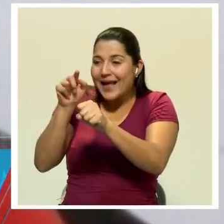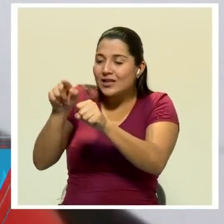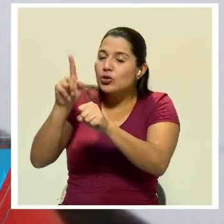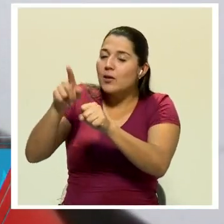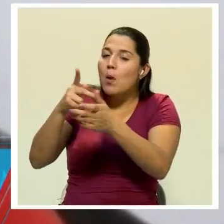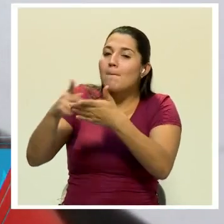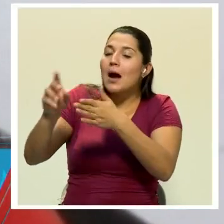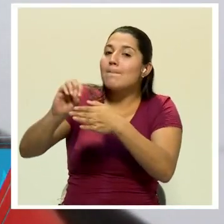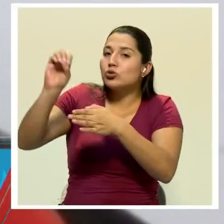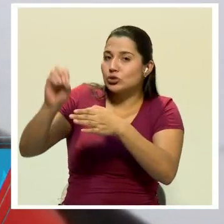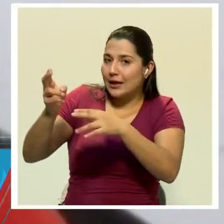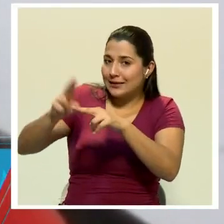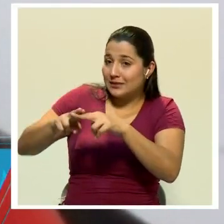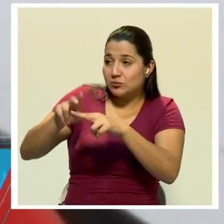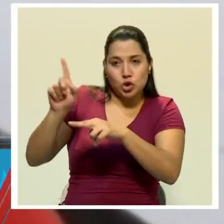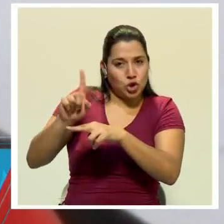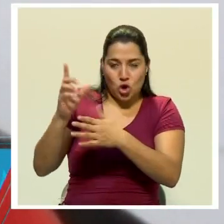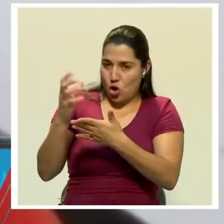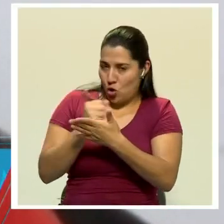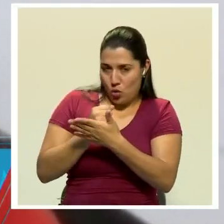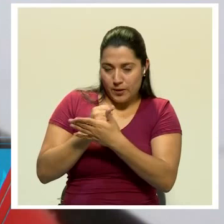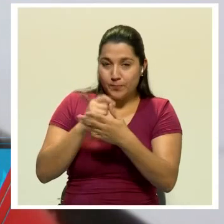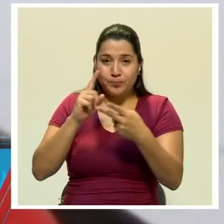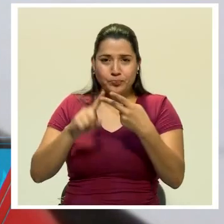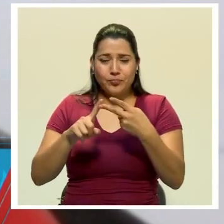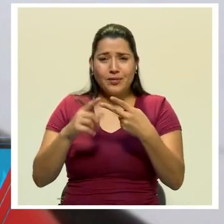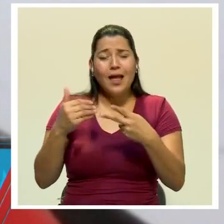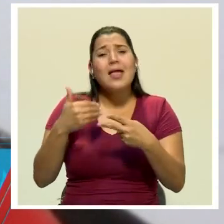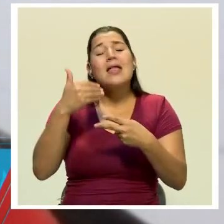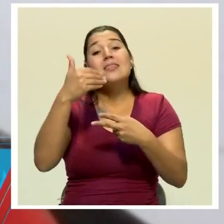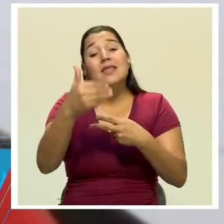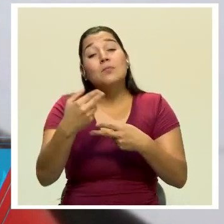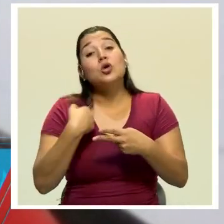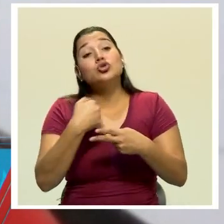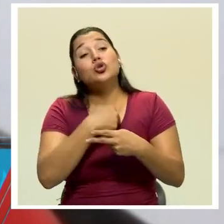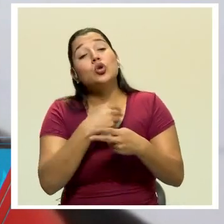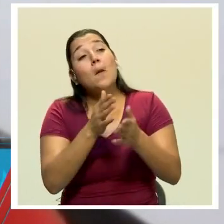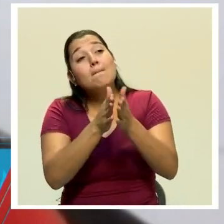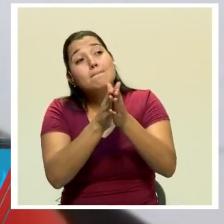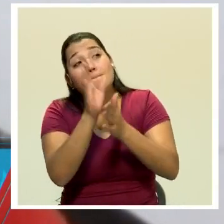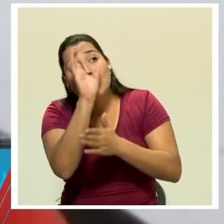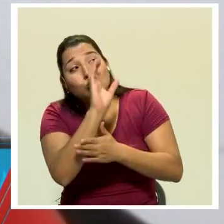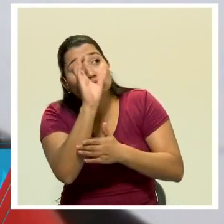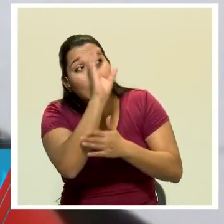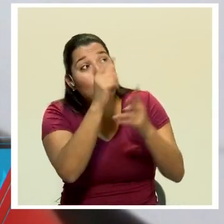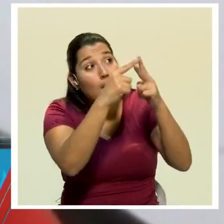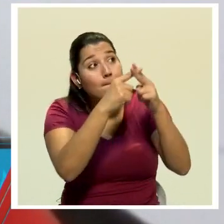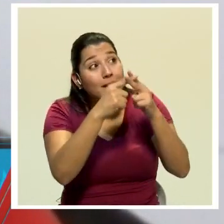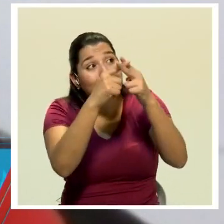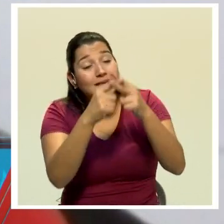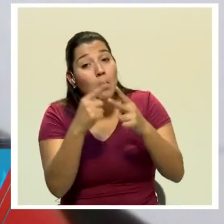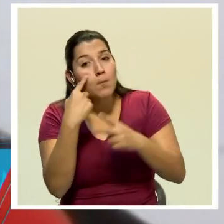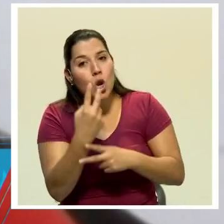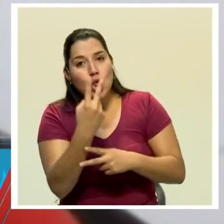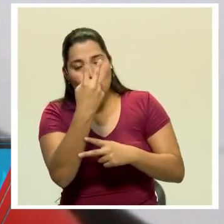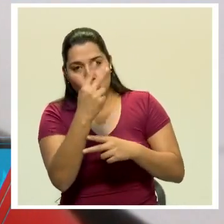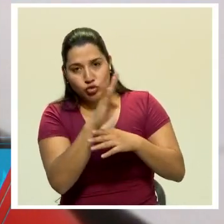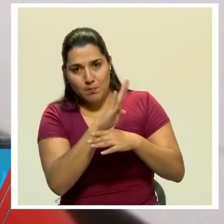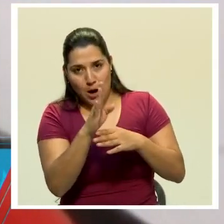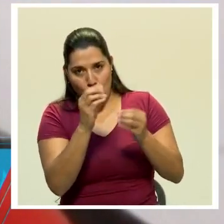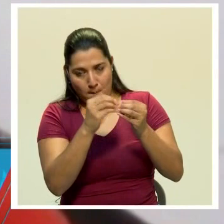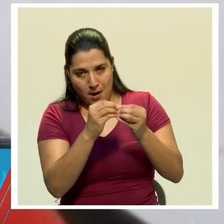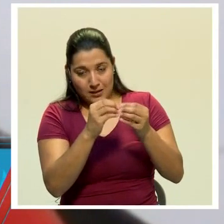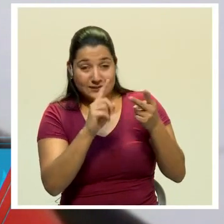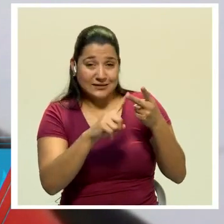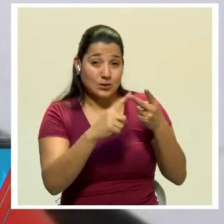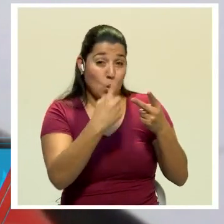que está buscando fuentes de financiamiento a través de dos multilaterales más. Una es el Fondo